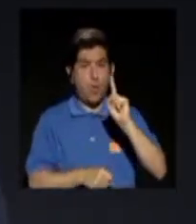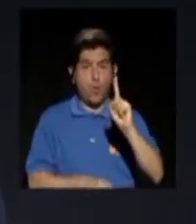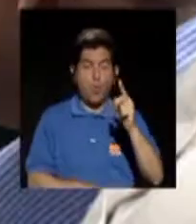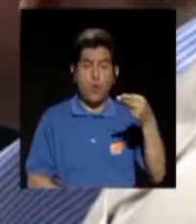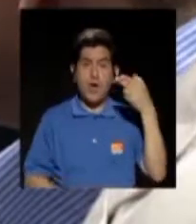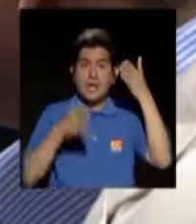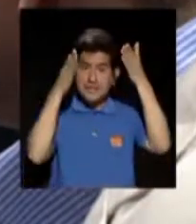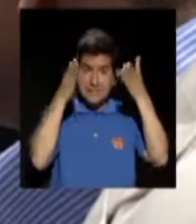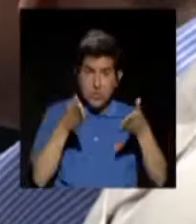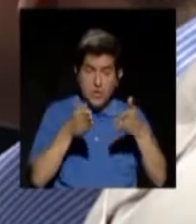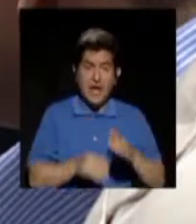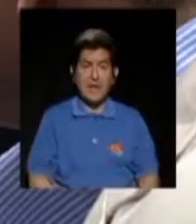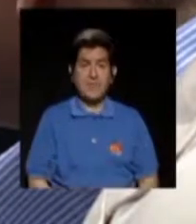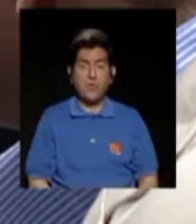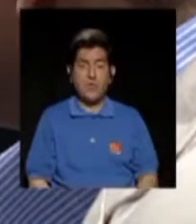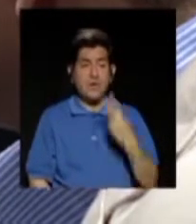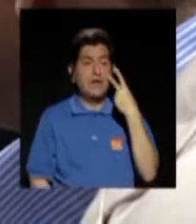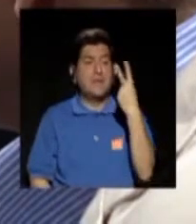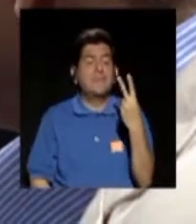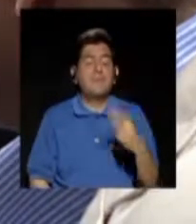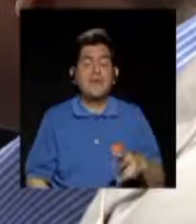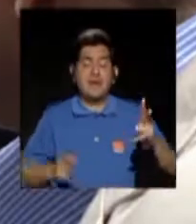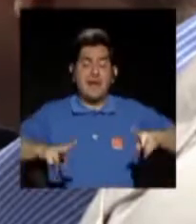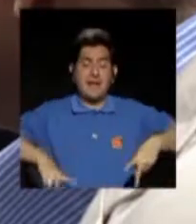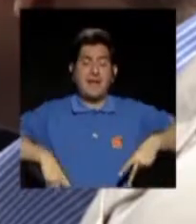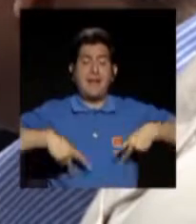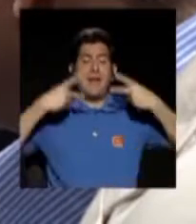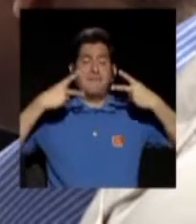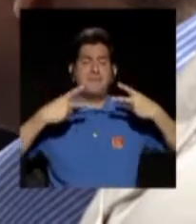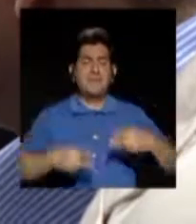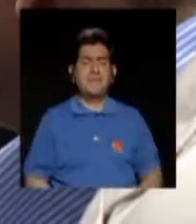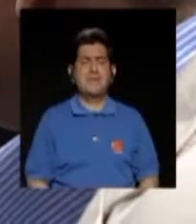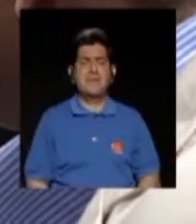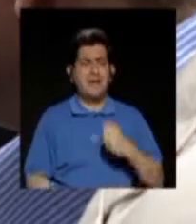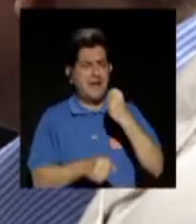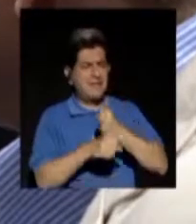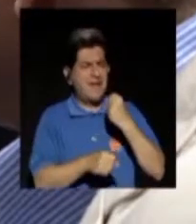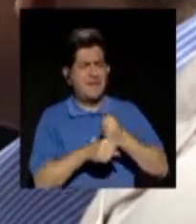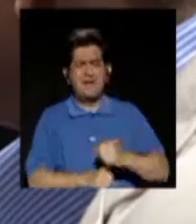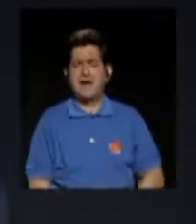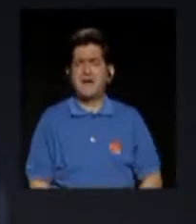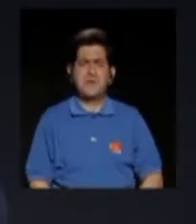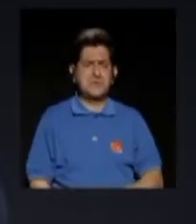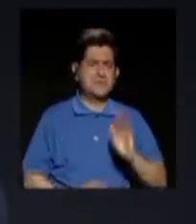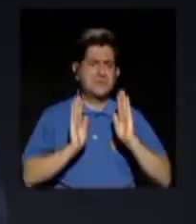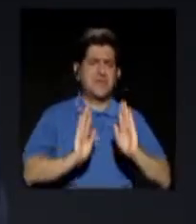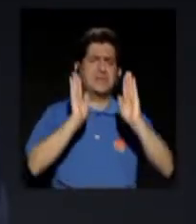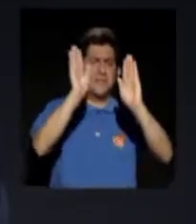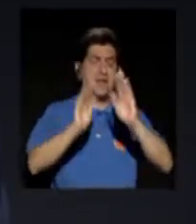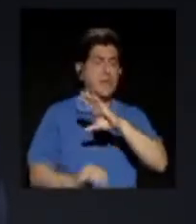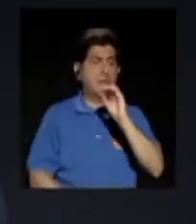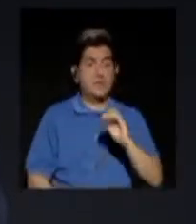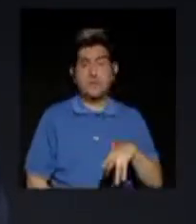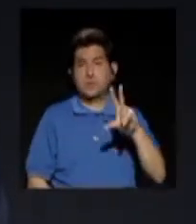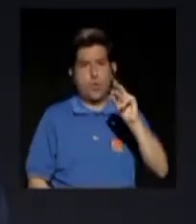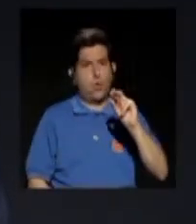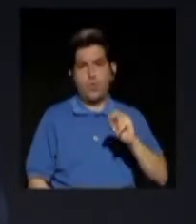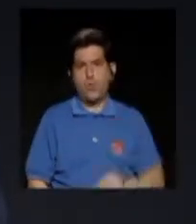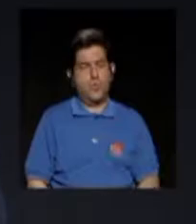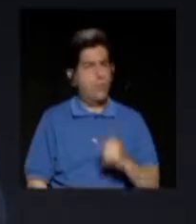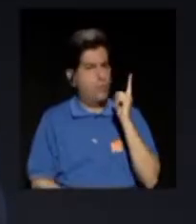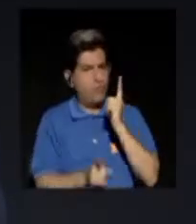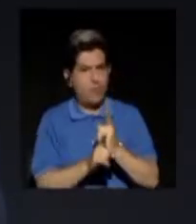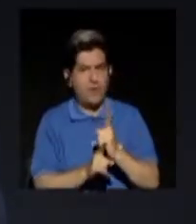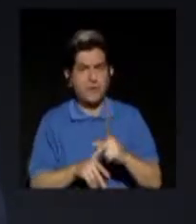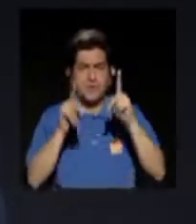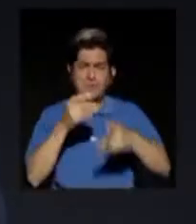mira vidas, hazañas y no hazañas de gentes que vivieron mucho tiempo antes